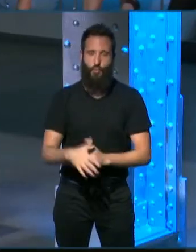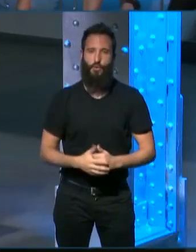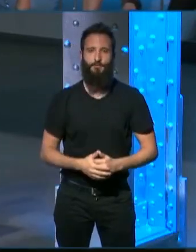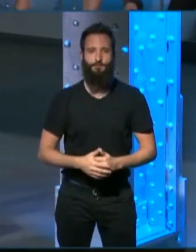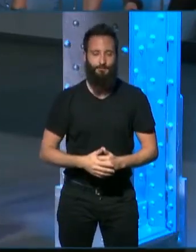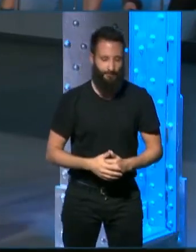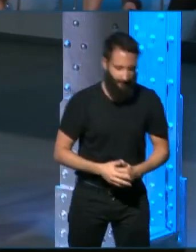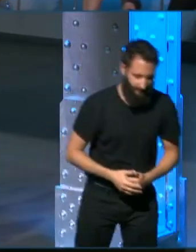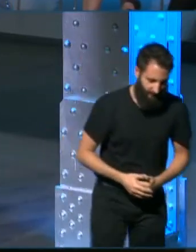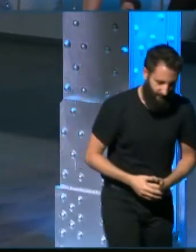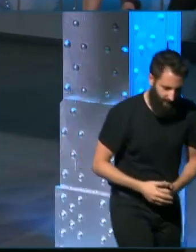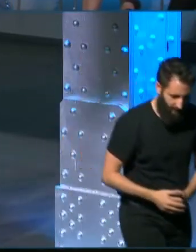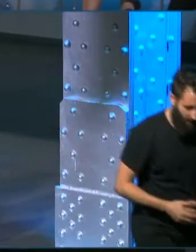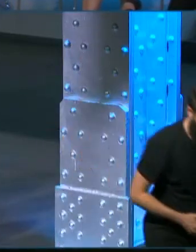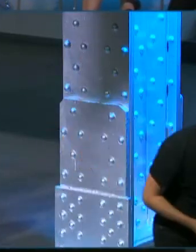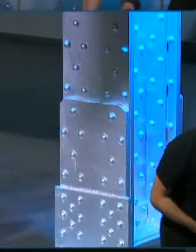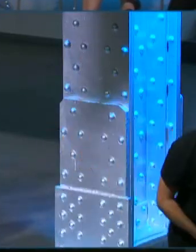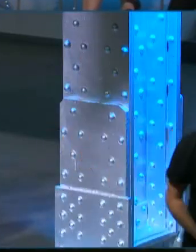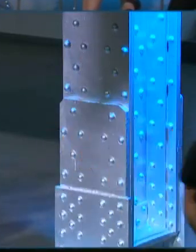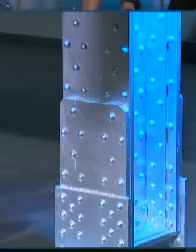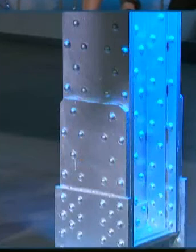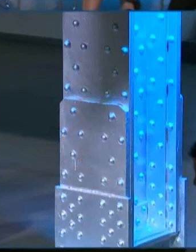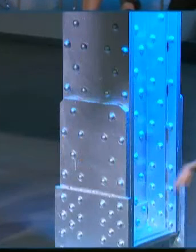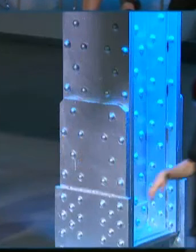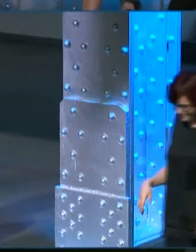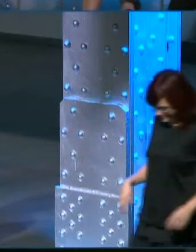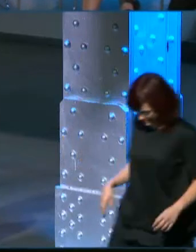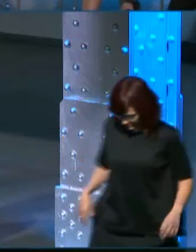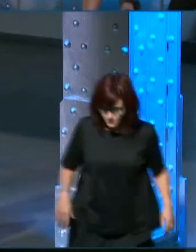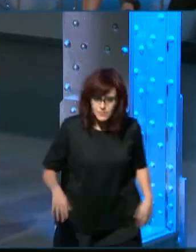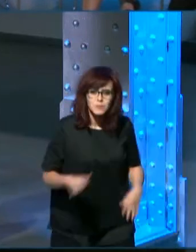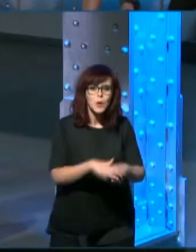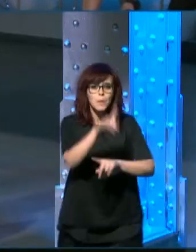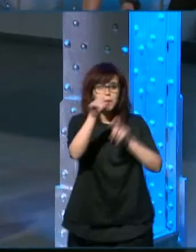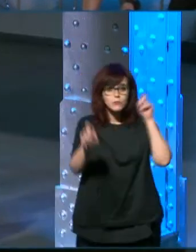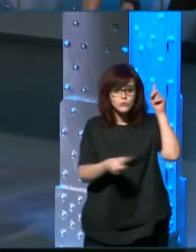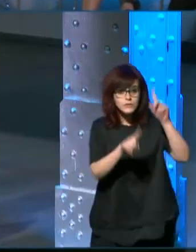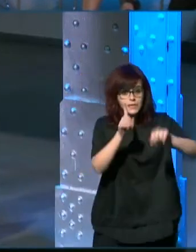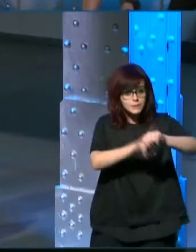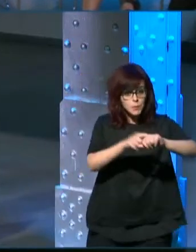Y no sé si hay tiempo para una pregunta más. Sí, pues una pregunta más. Oh, perdón.